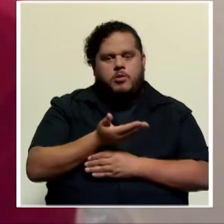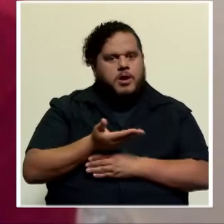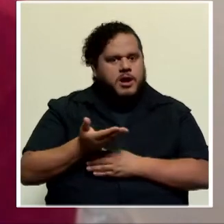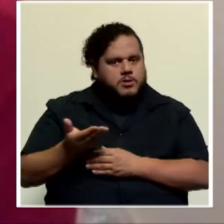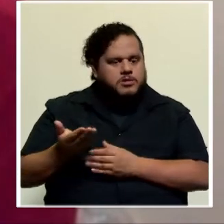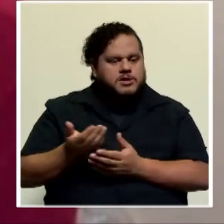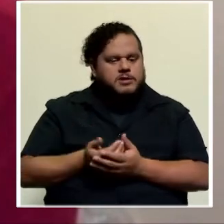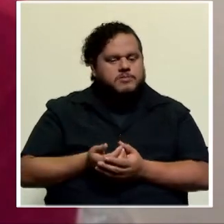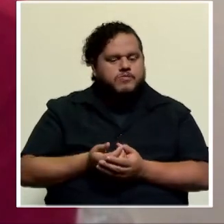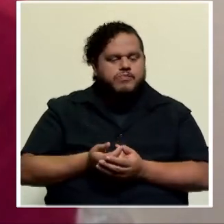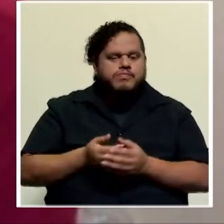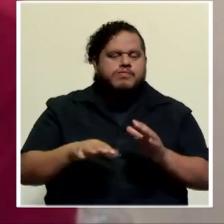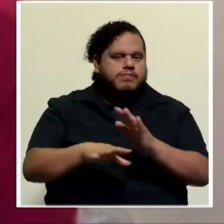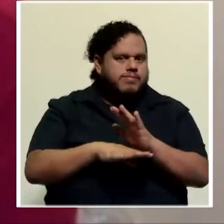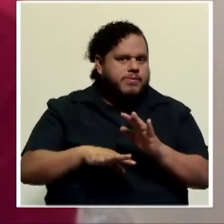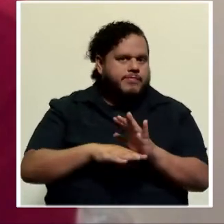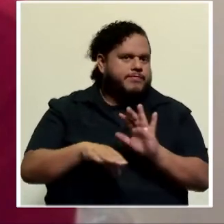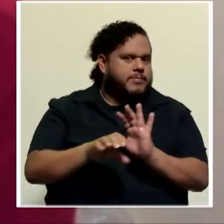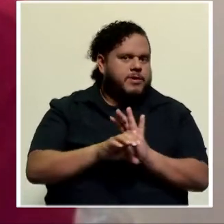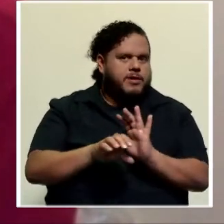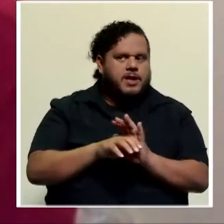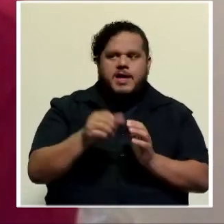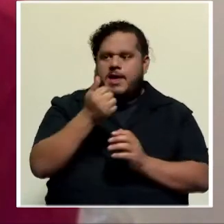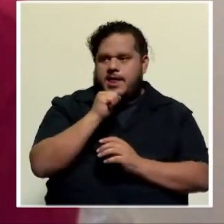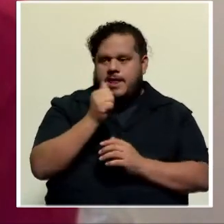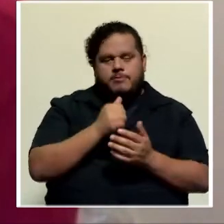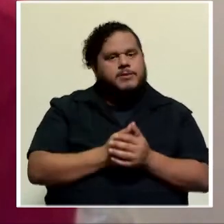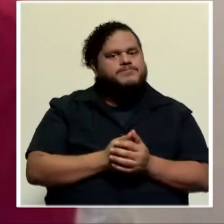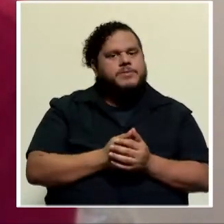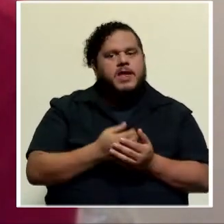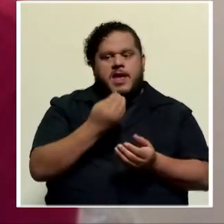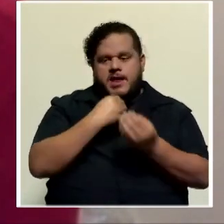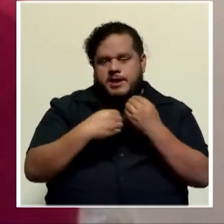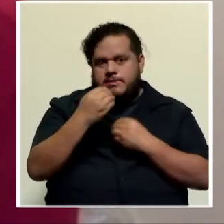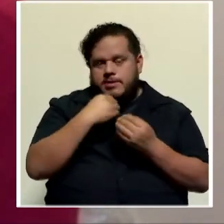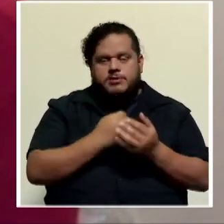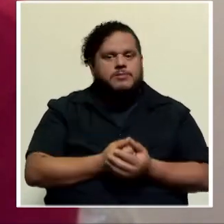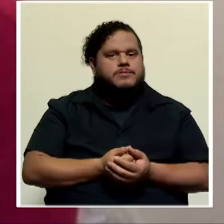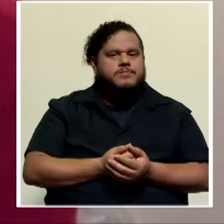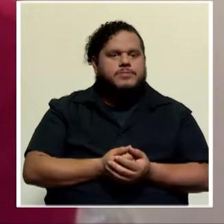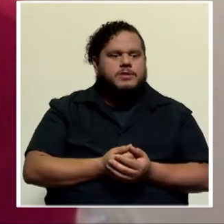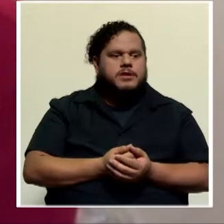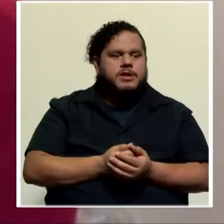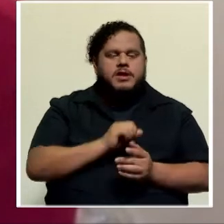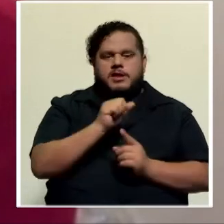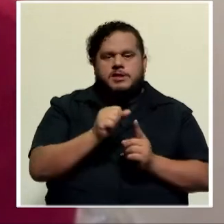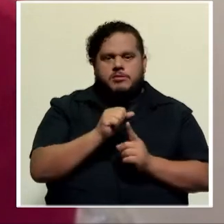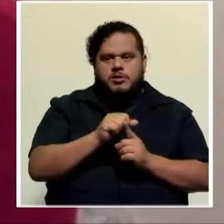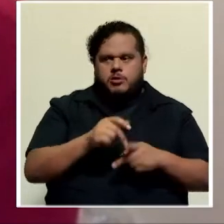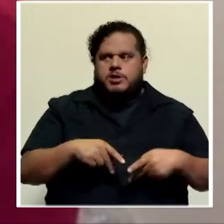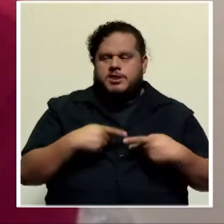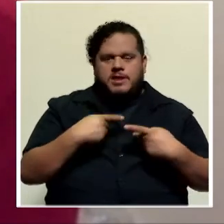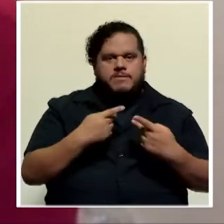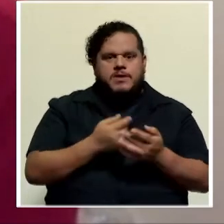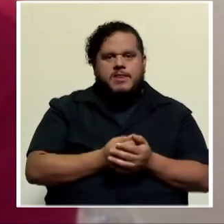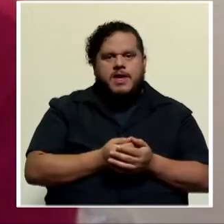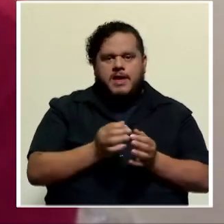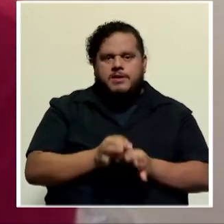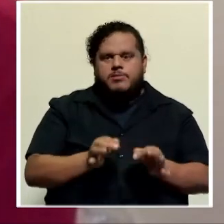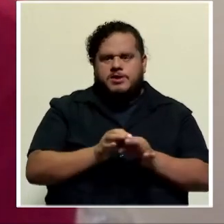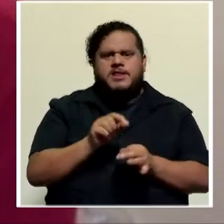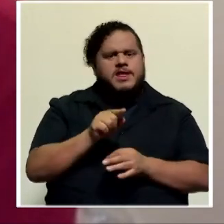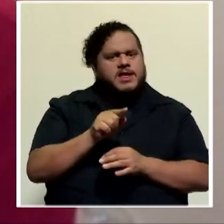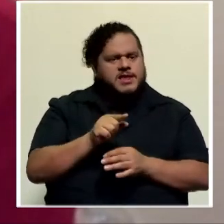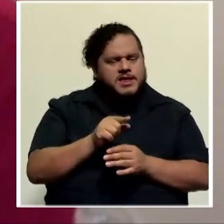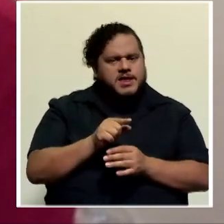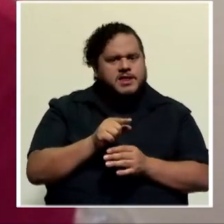tan básicas como el agua, el alimento, condiciones de vida dignas, y esas